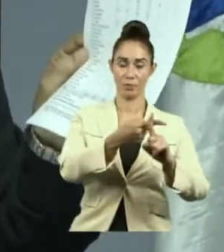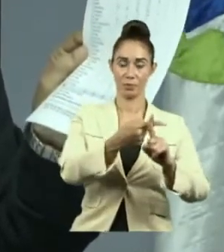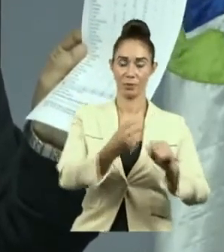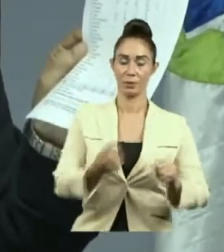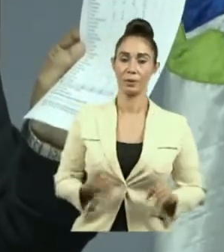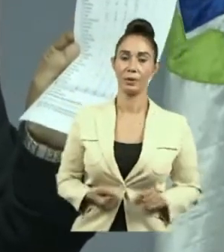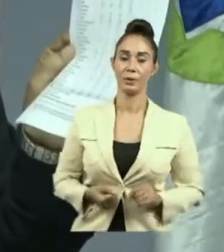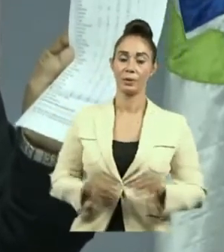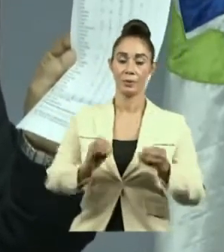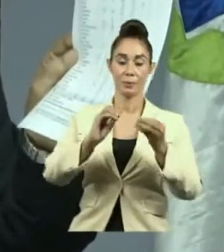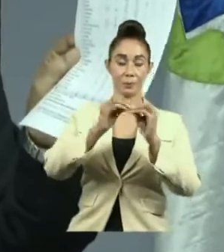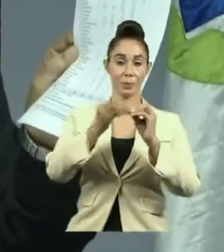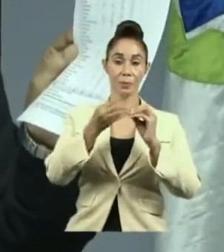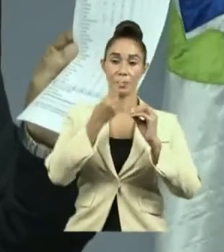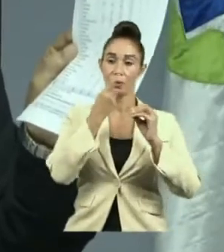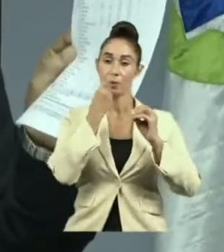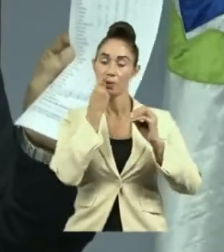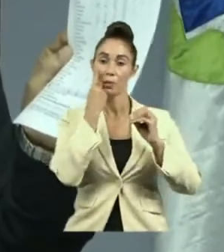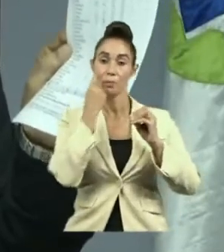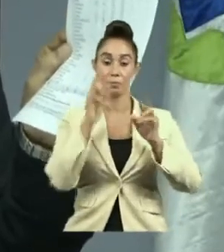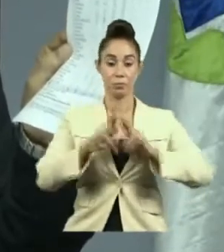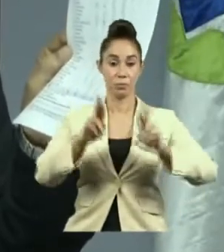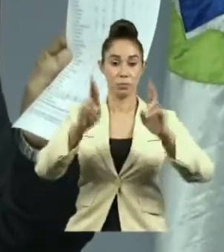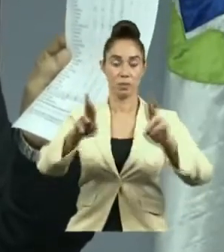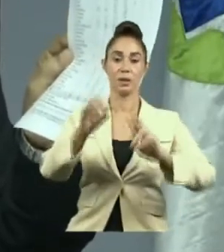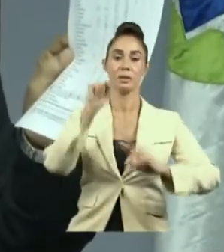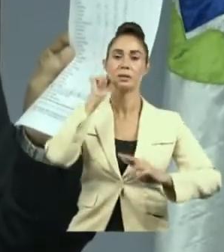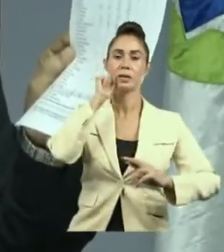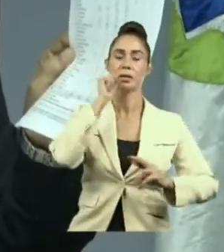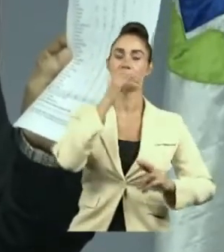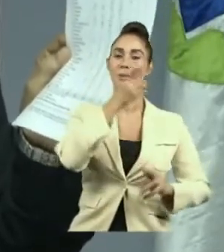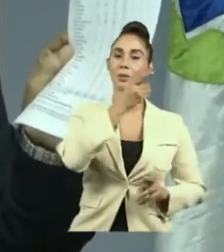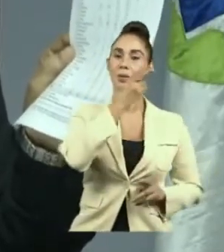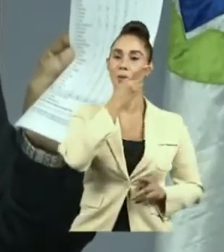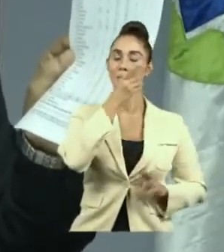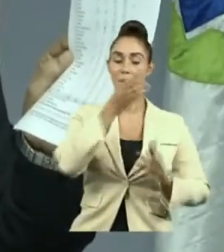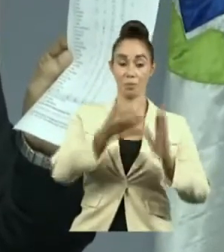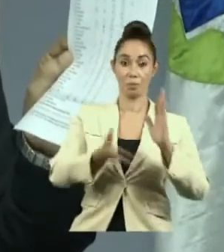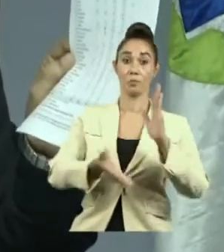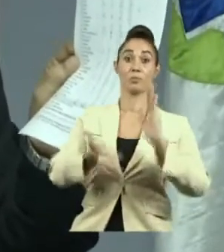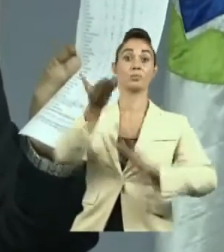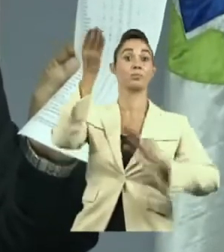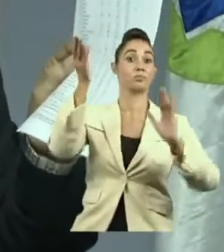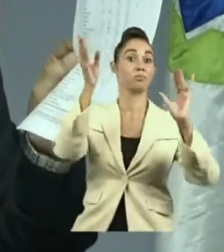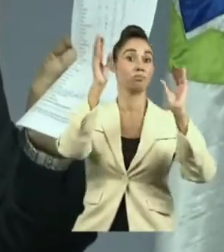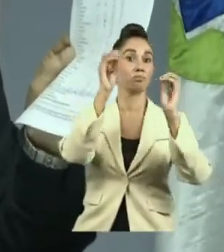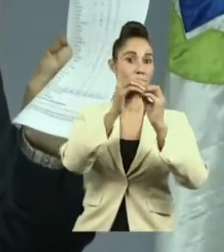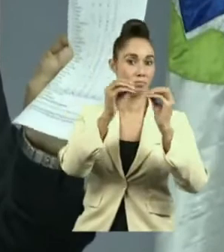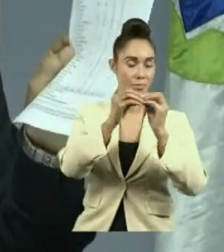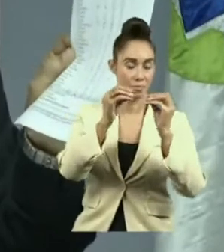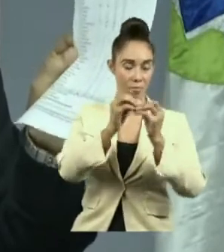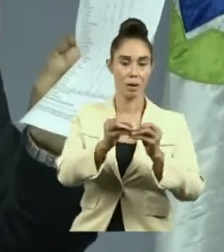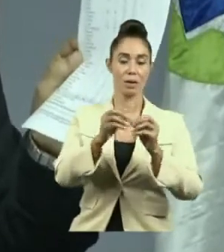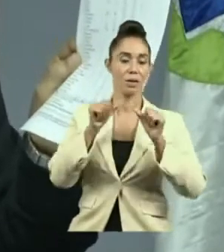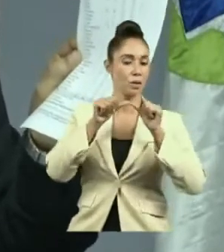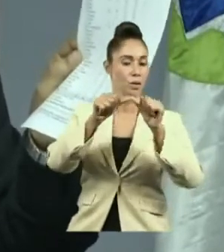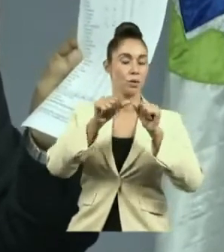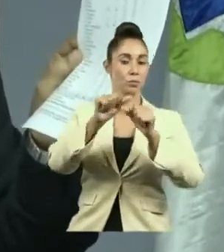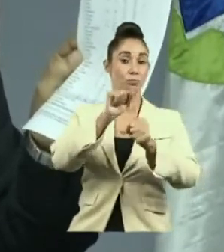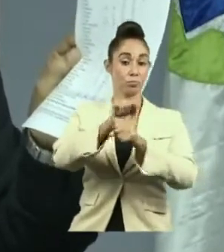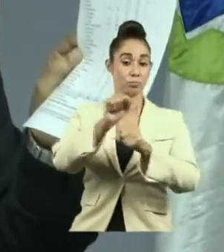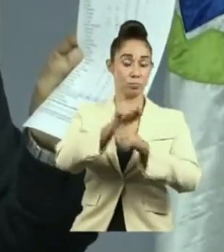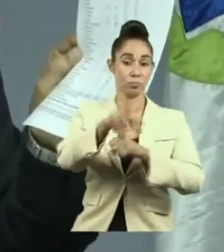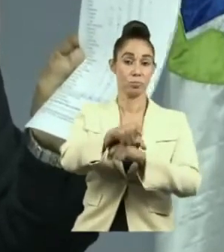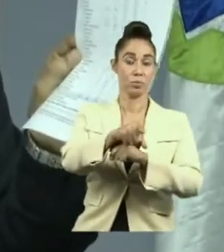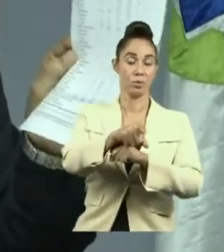el número de pruebas rápidas en la provincia santo domingo se ha incrementado notablemente y sigue incrementándose